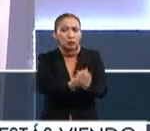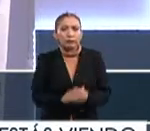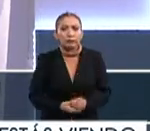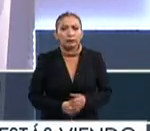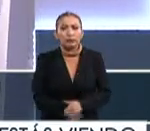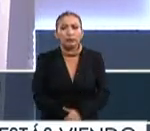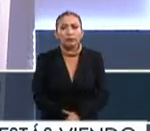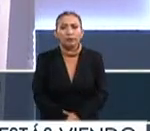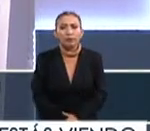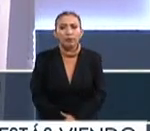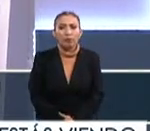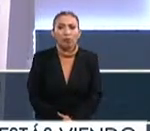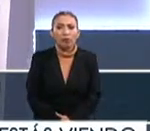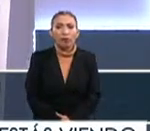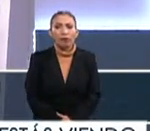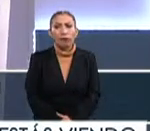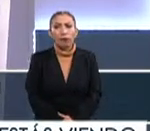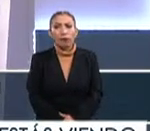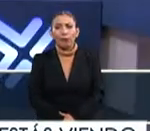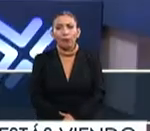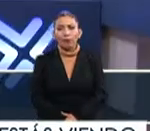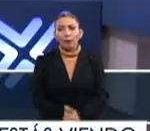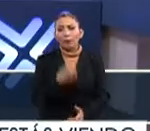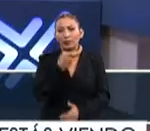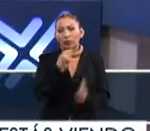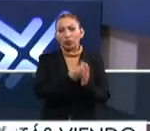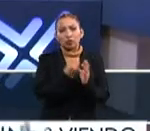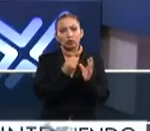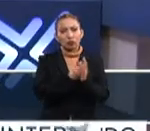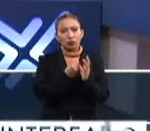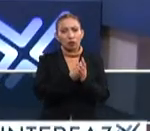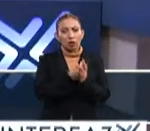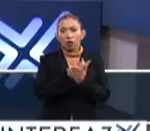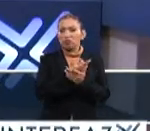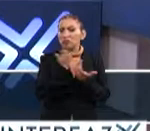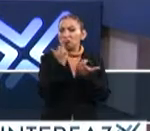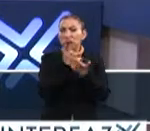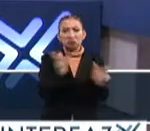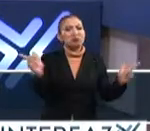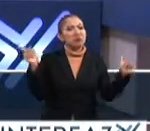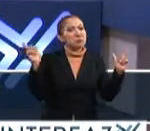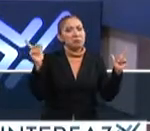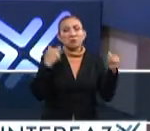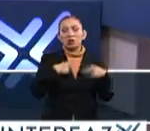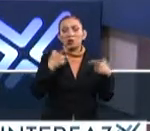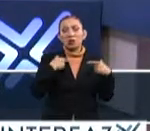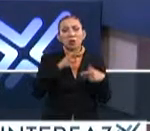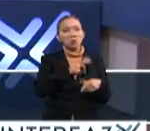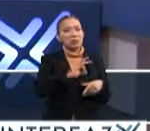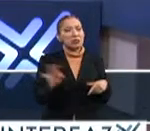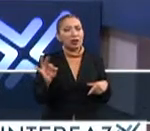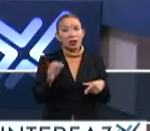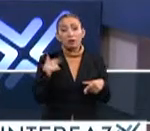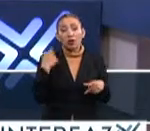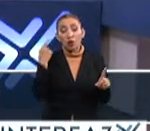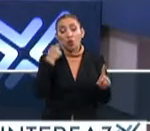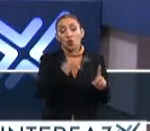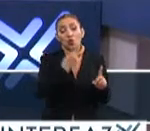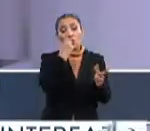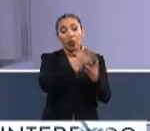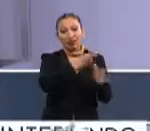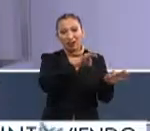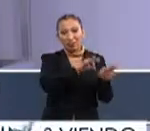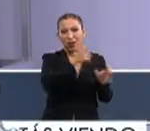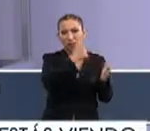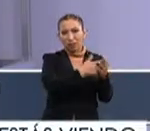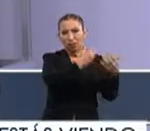dirección hacia alguna tendencia de las personas? Este curso es totalmente incluyente. Correcto. Porque no solo va dirigido a quienes